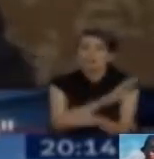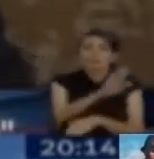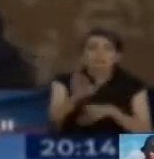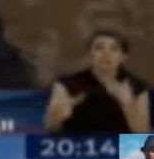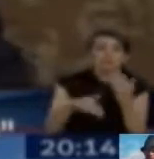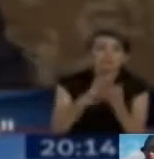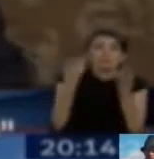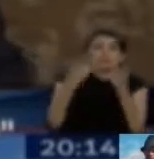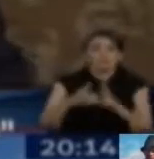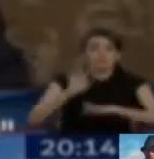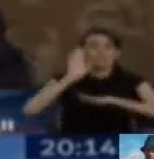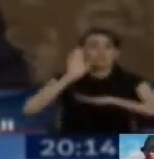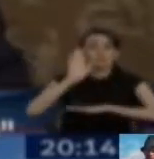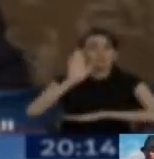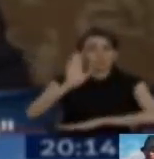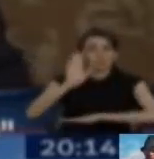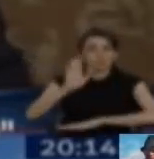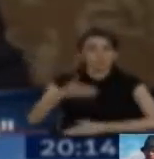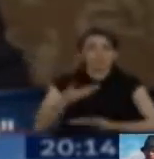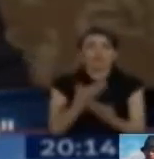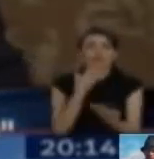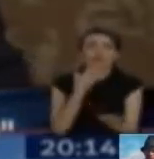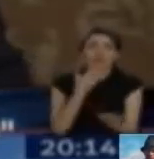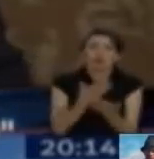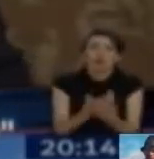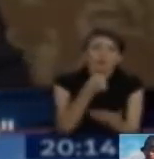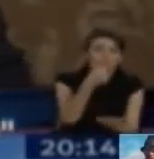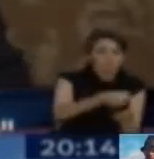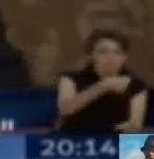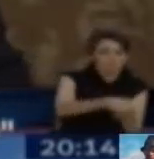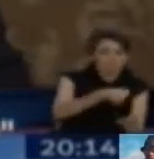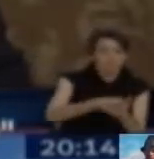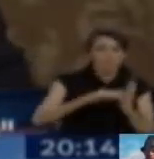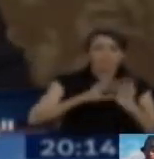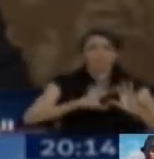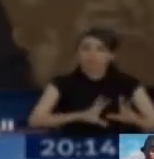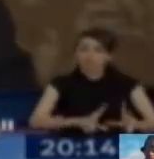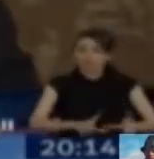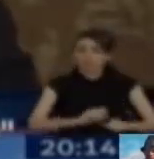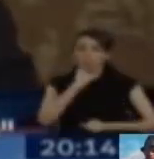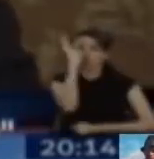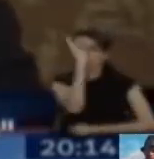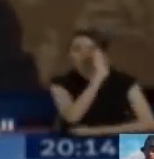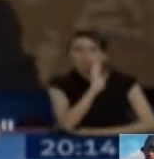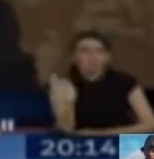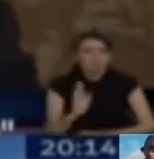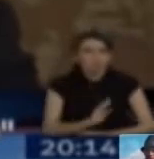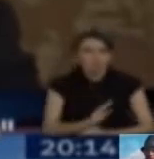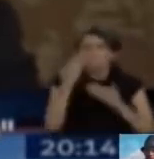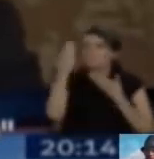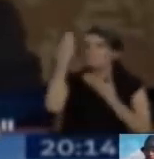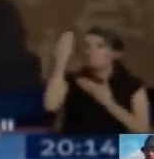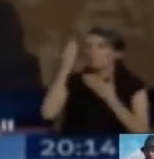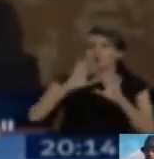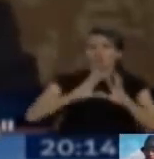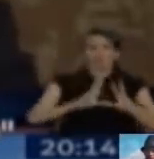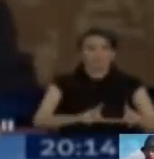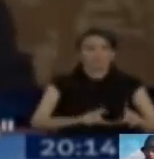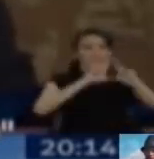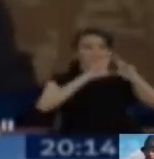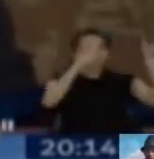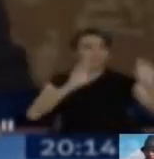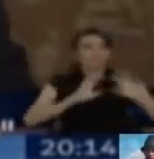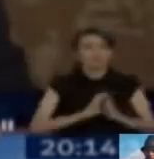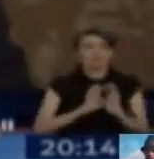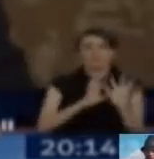un compromiso. Gracias por luchar frontalmente contra la corrupción. Nunca más políticos ni empresas